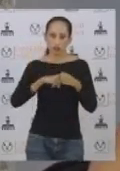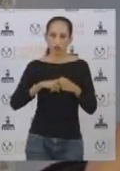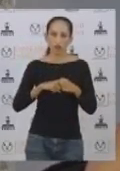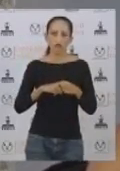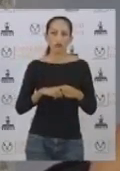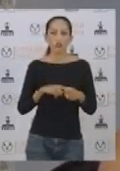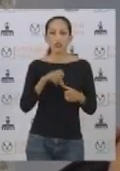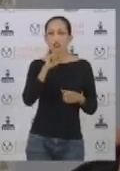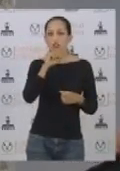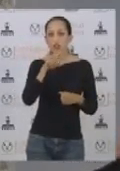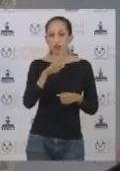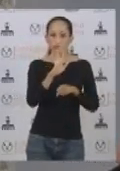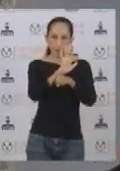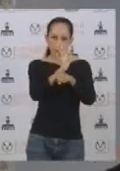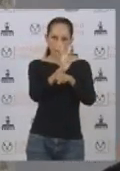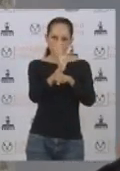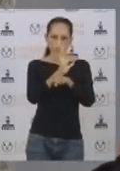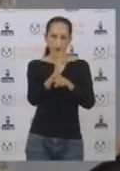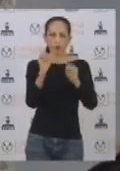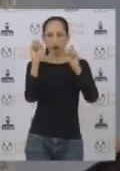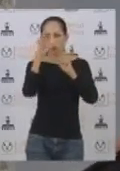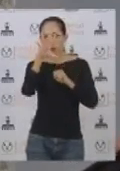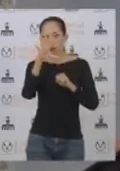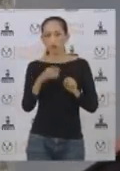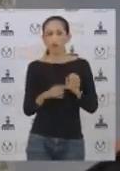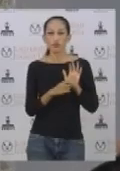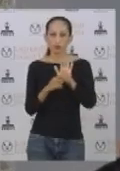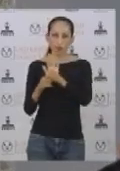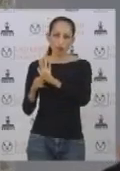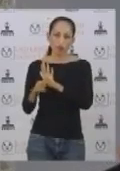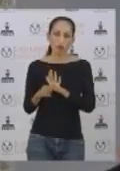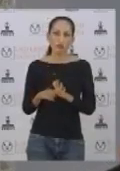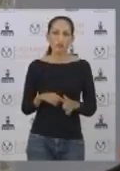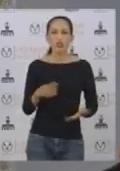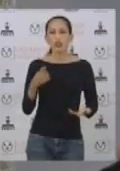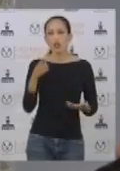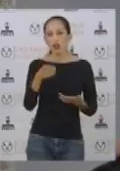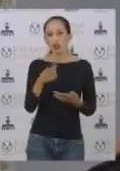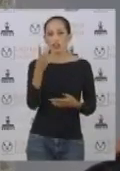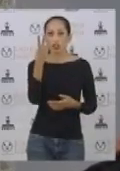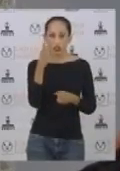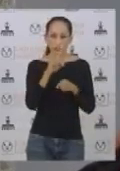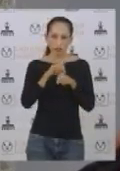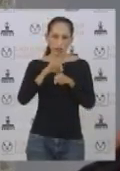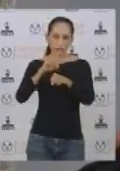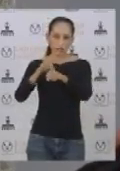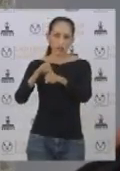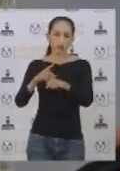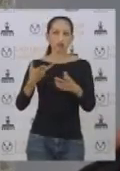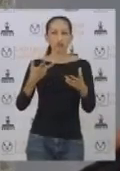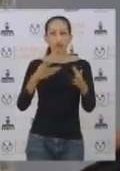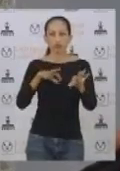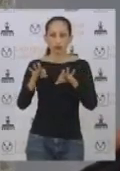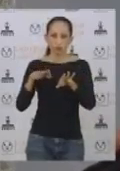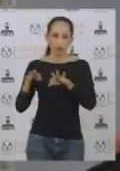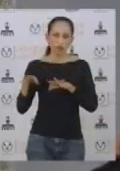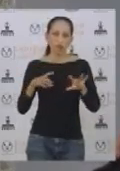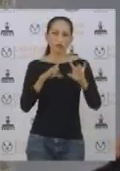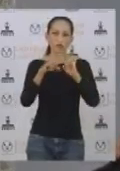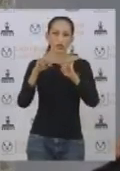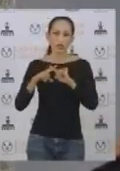IMCINE y vamos a estar proyectando películas. En ese taller de literatura y cine vamos a tener 3 días de trabajos donde se